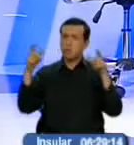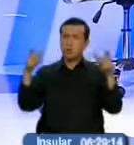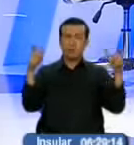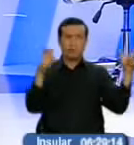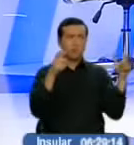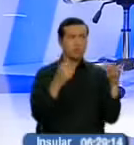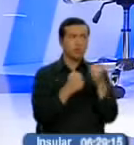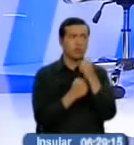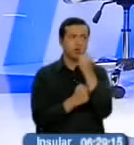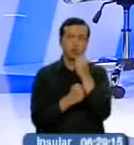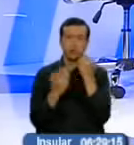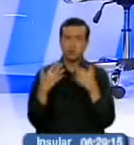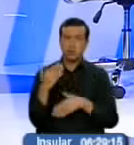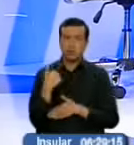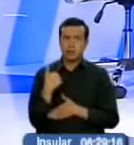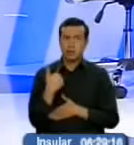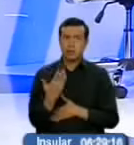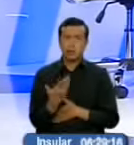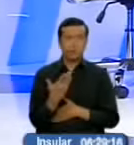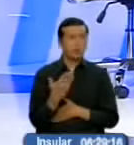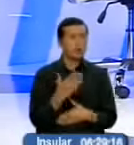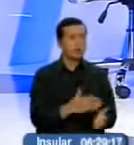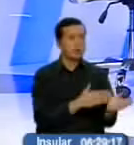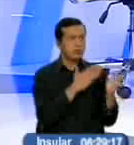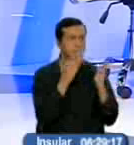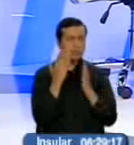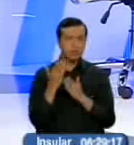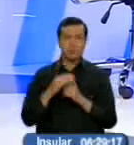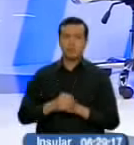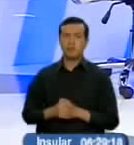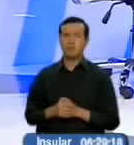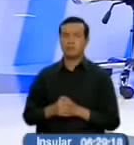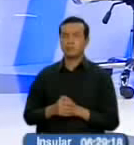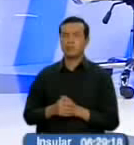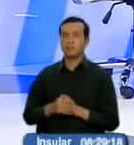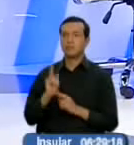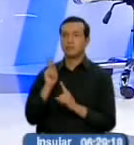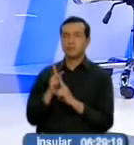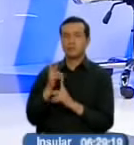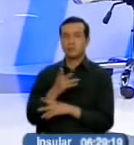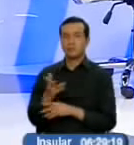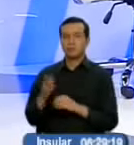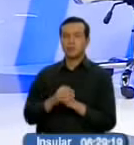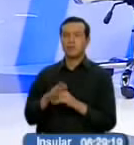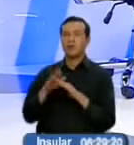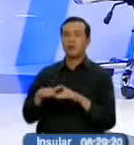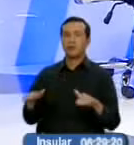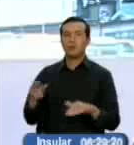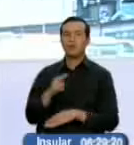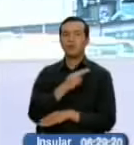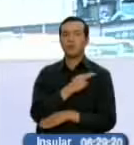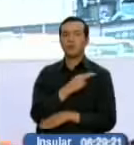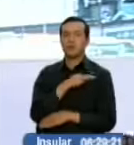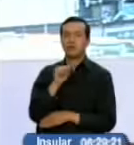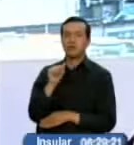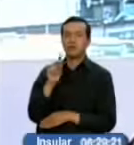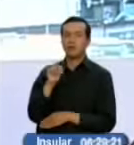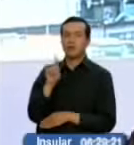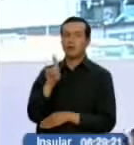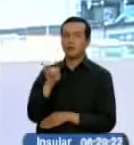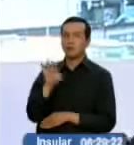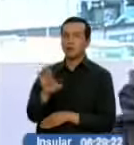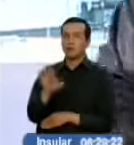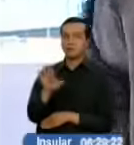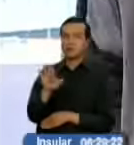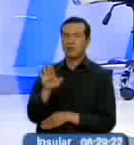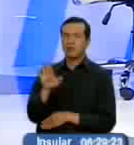fortalecer el sistema que existe. Ok, pero gracias, no se ha hecho, César. Okay. Juan Carlos Aldaz. Bueno, con un punto de aclaración. Fui alumno de la Universidad Andina, pero no fui